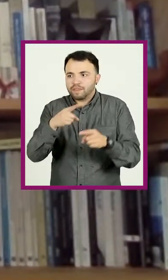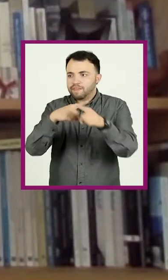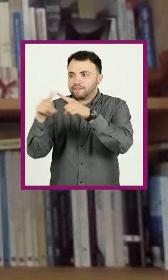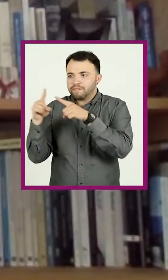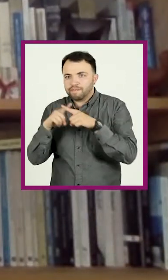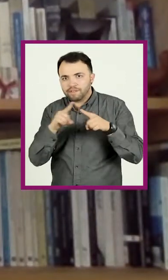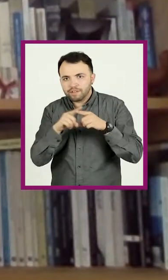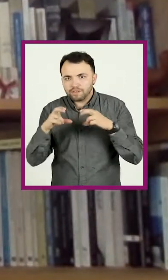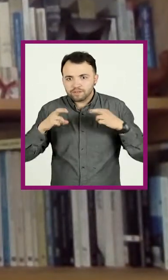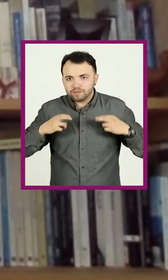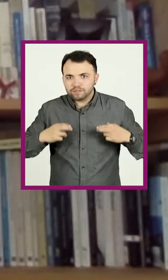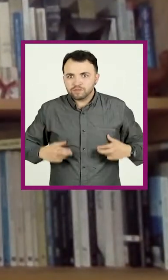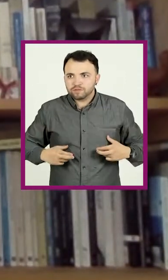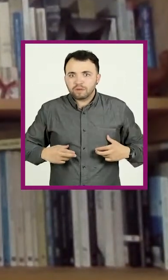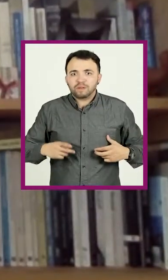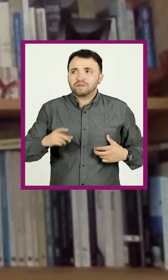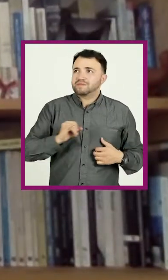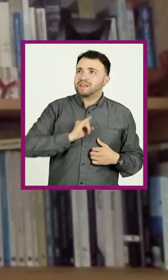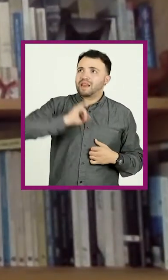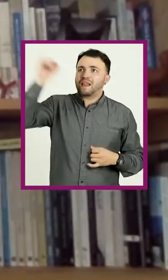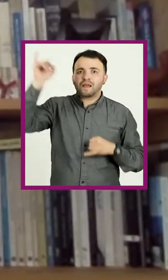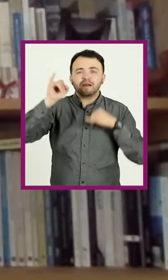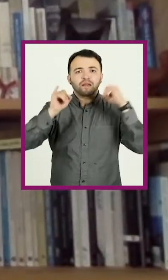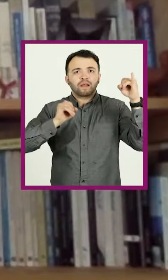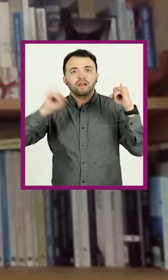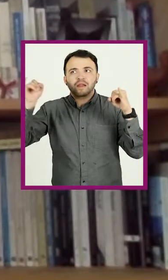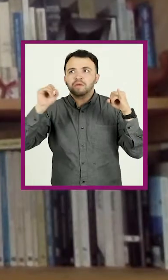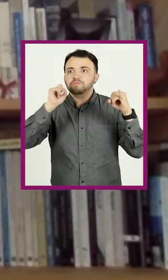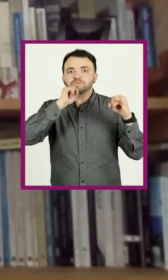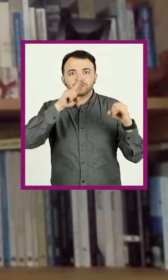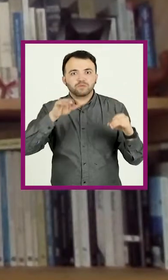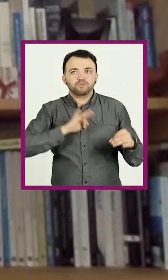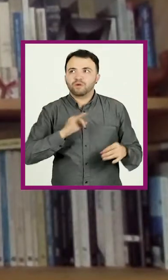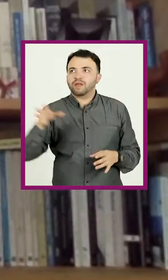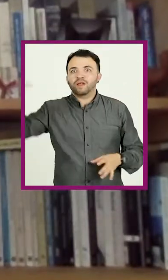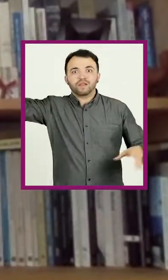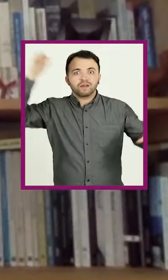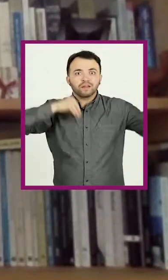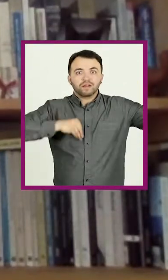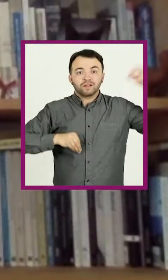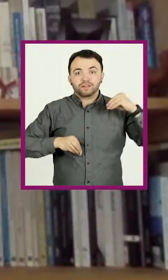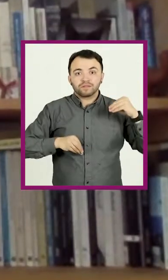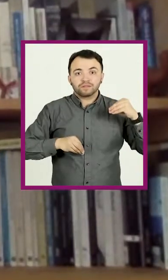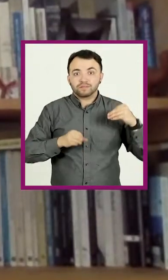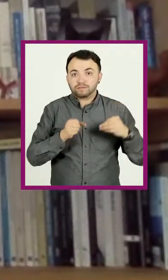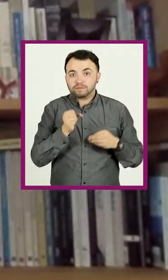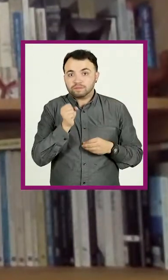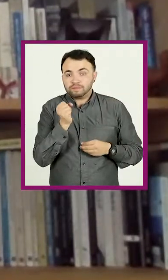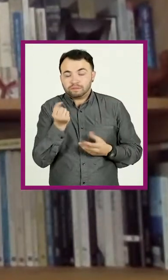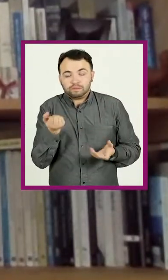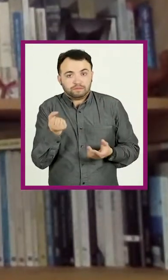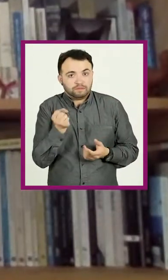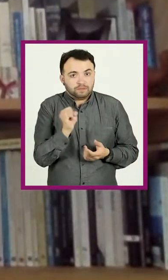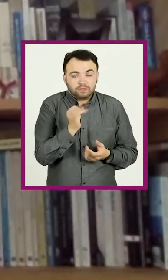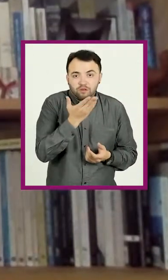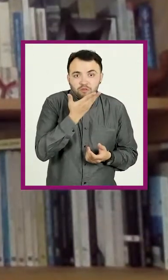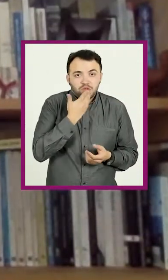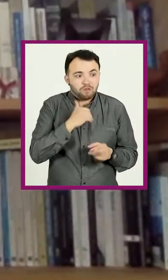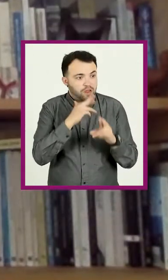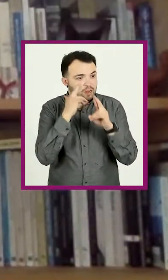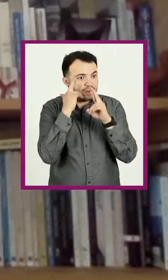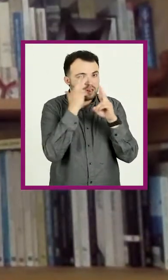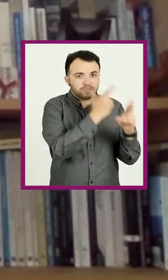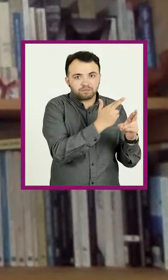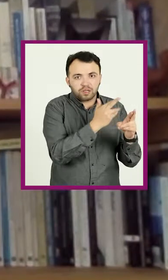distancia, repercute directamente en nuestra salud, que si no respetamos y procuramos el equilibrio de los